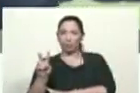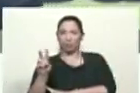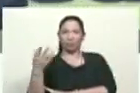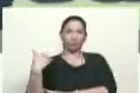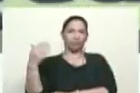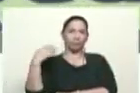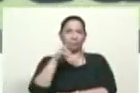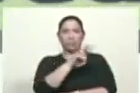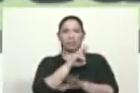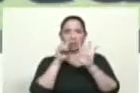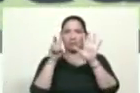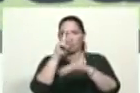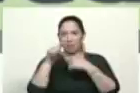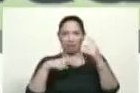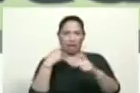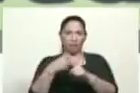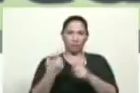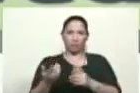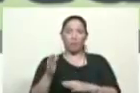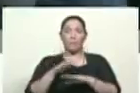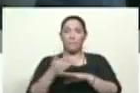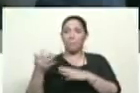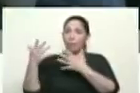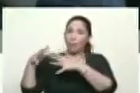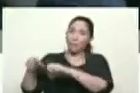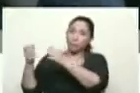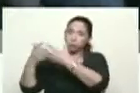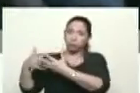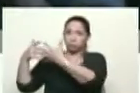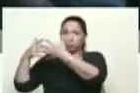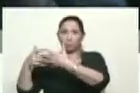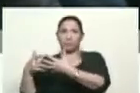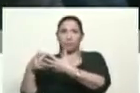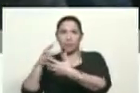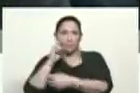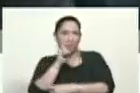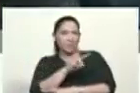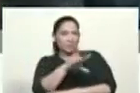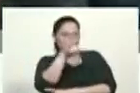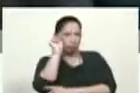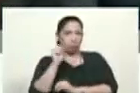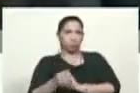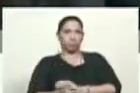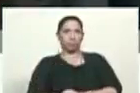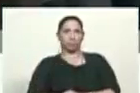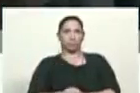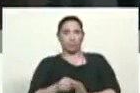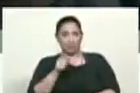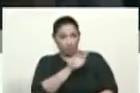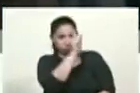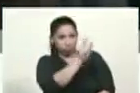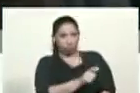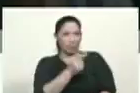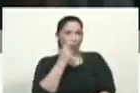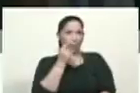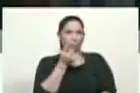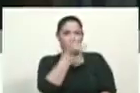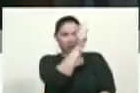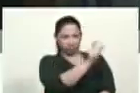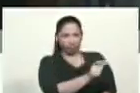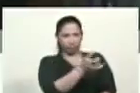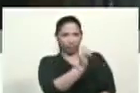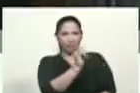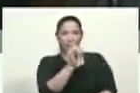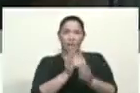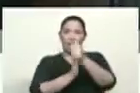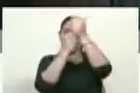años. Porque el imperio norteamericano se dio cuenta inmediatamente que ese era un líder